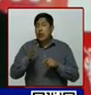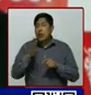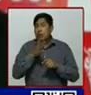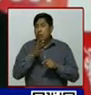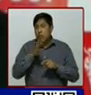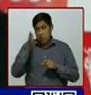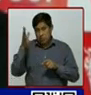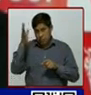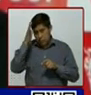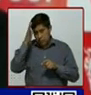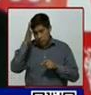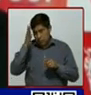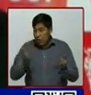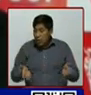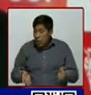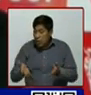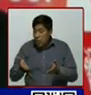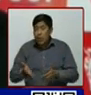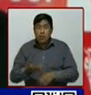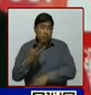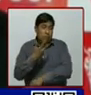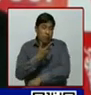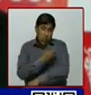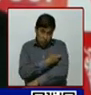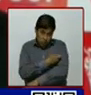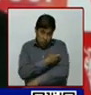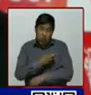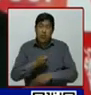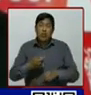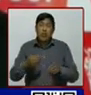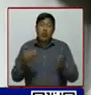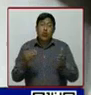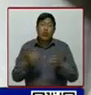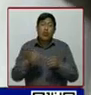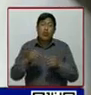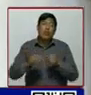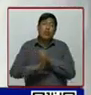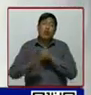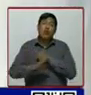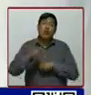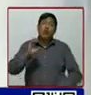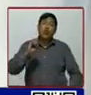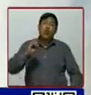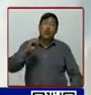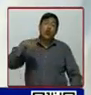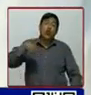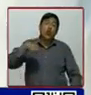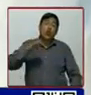responsabilidad de cada padre de familia llevar los puntos de vacunación y evitar que esta enfermedad se lleve vidas.